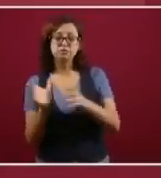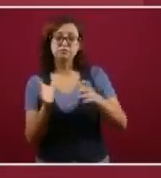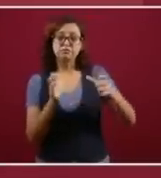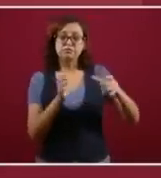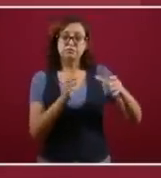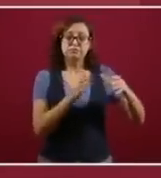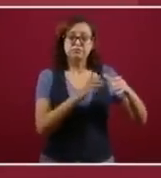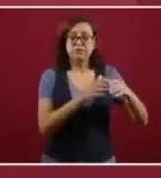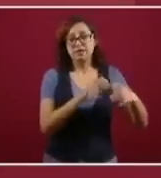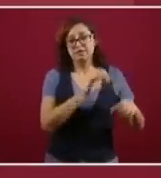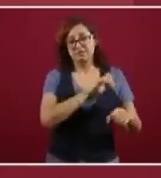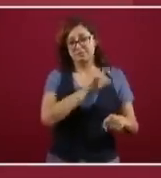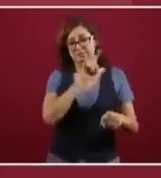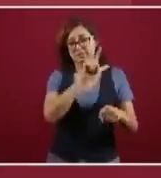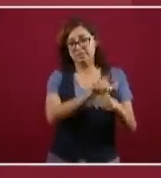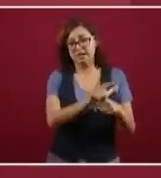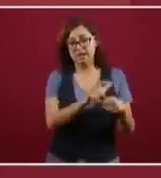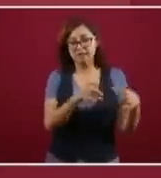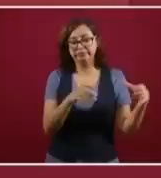con